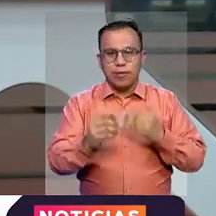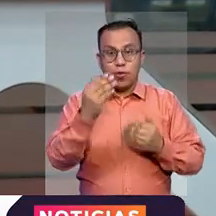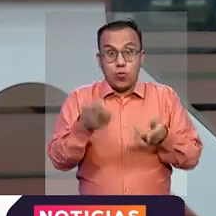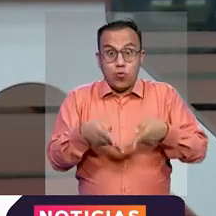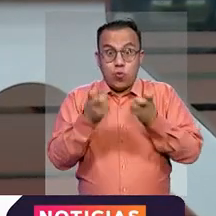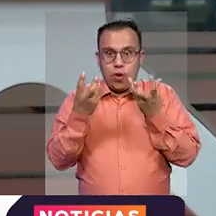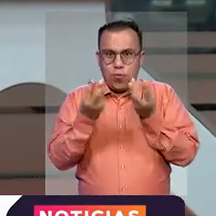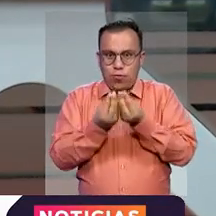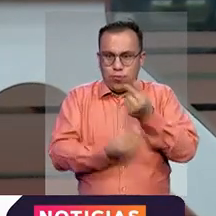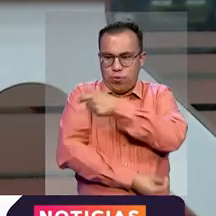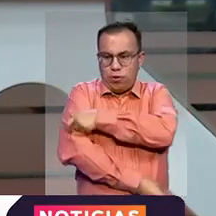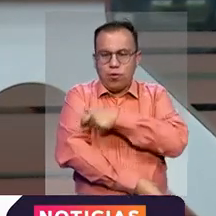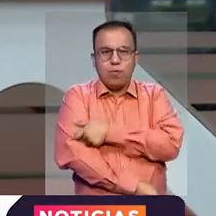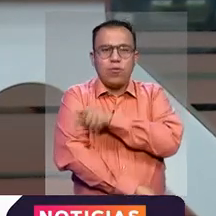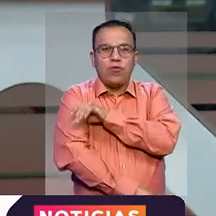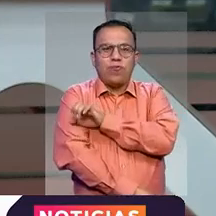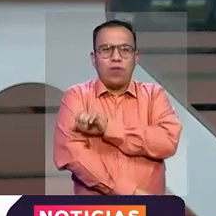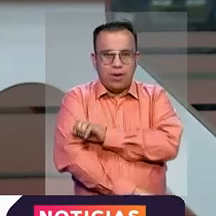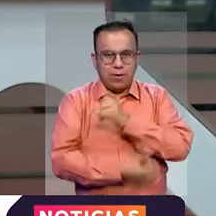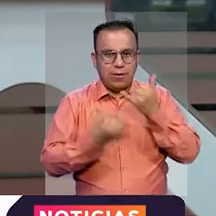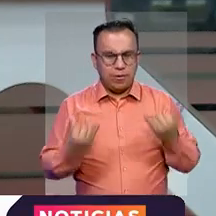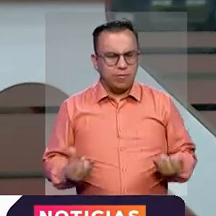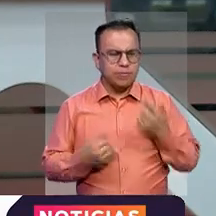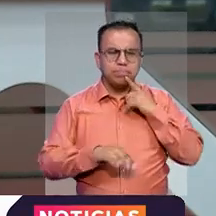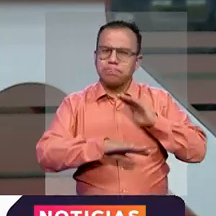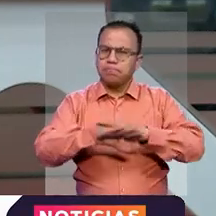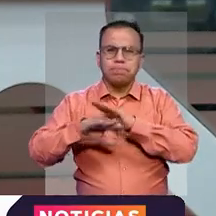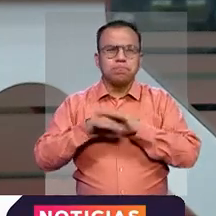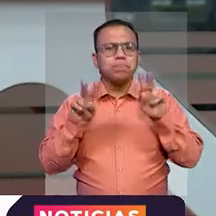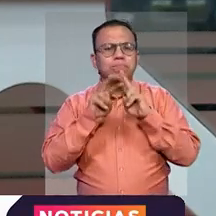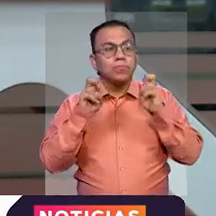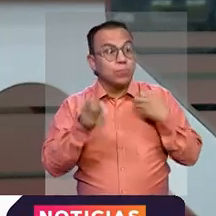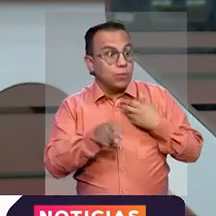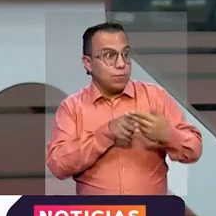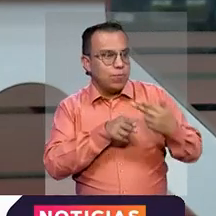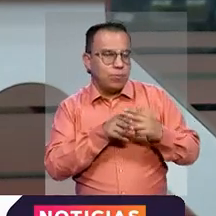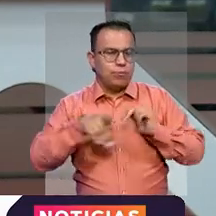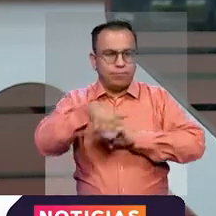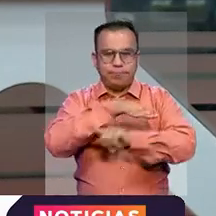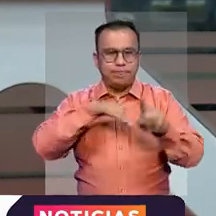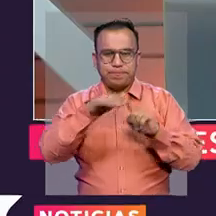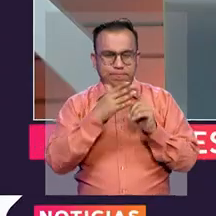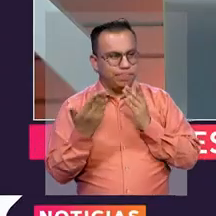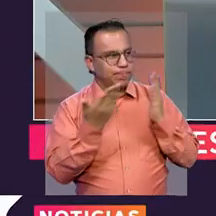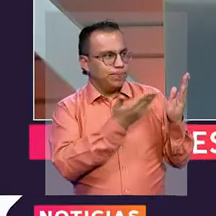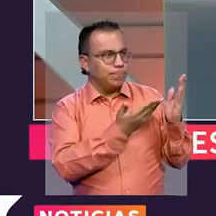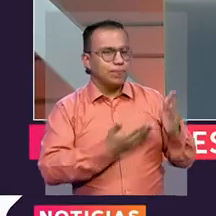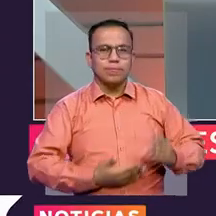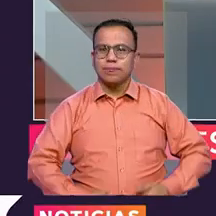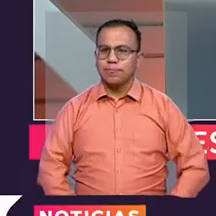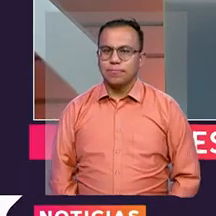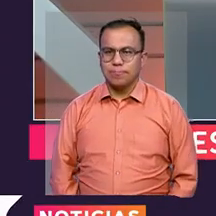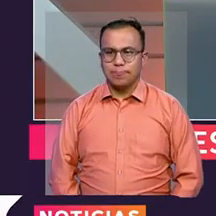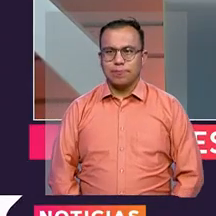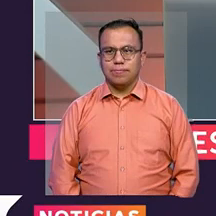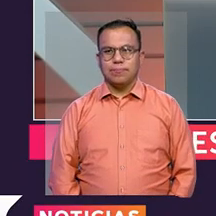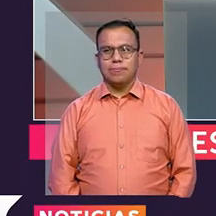nuevo gobierno. Gracias por estar con nosotros y qué se puede esperar en este futuro escenario. Adelante.